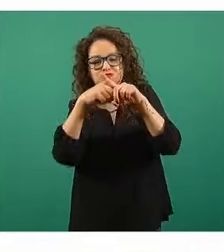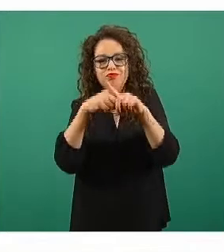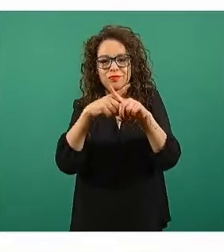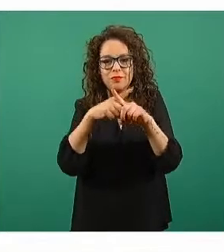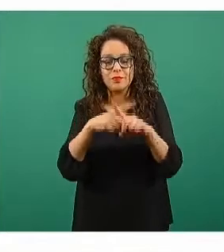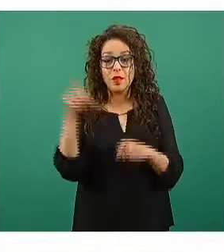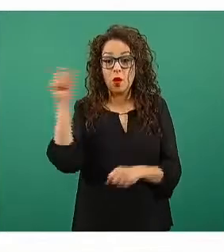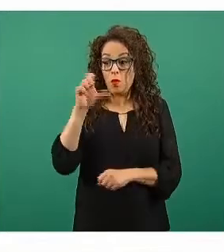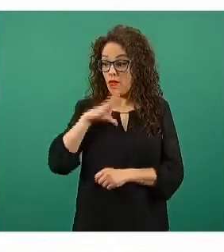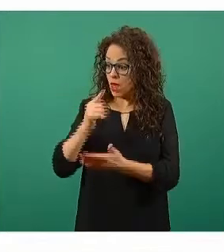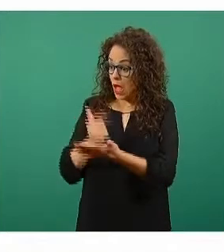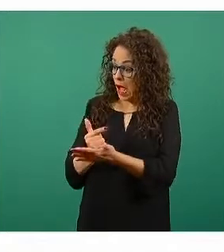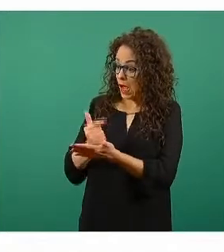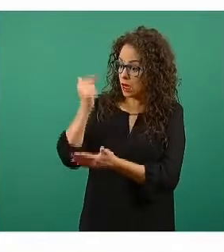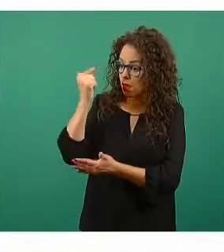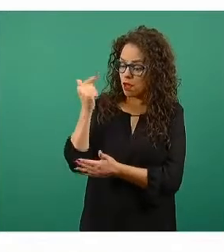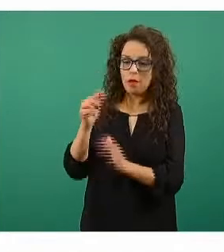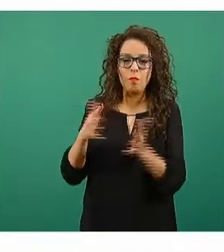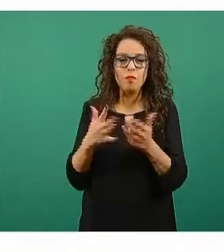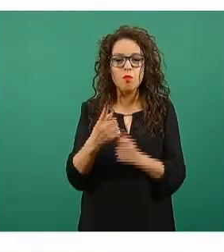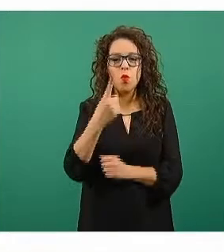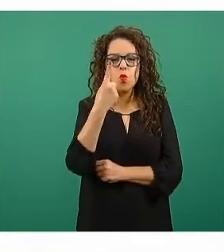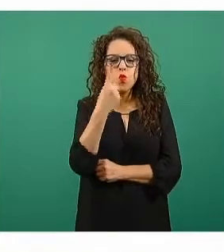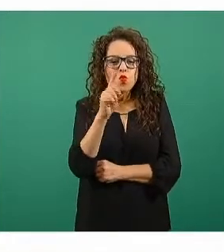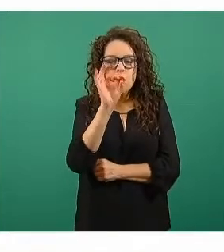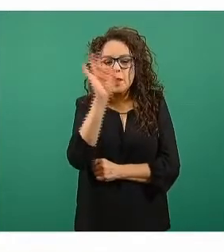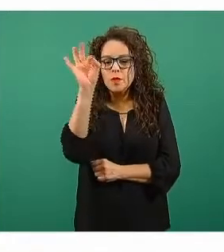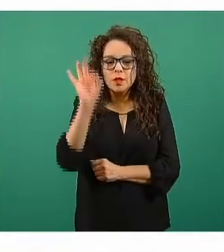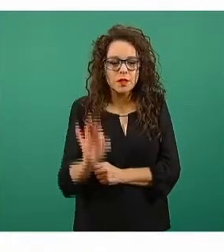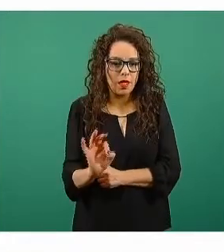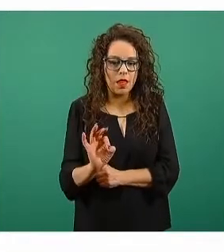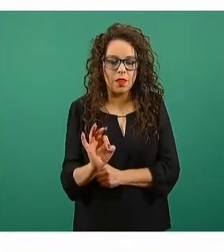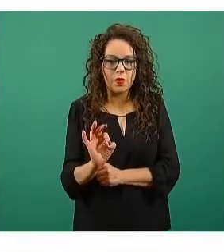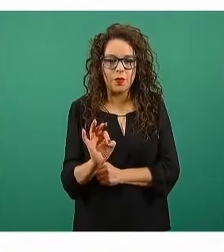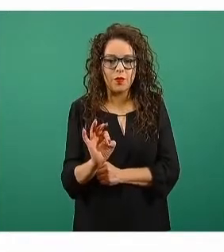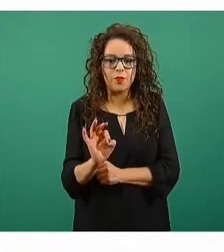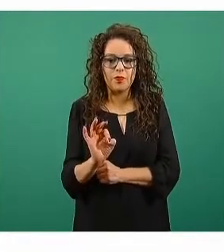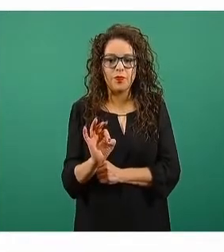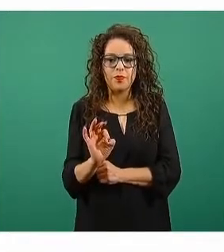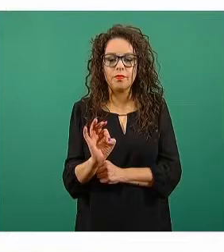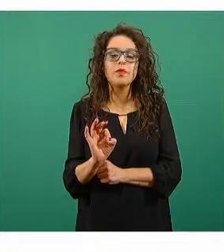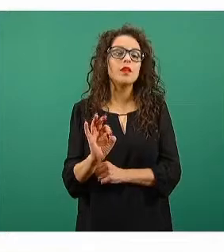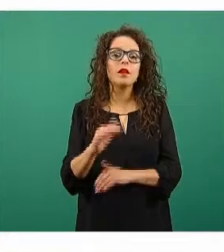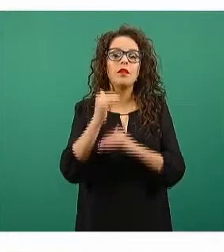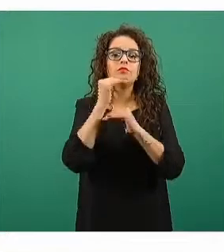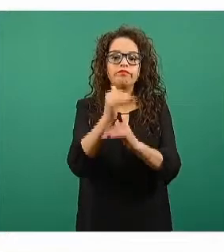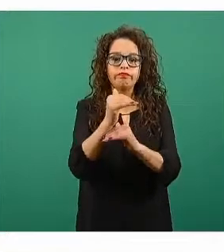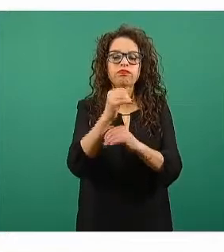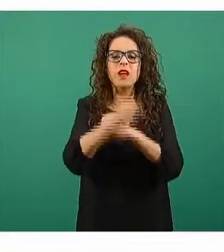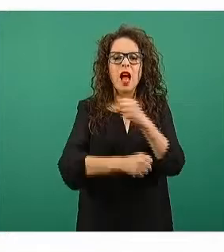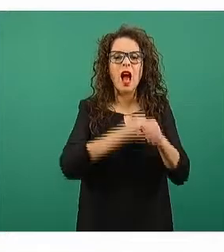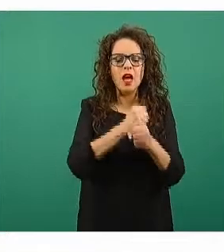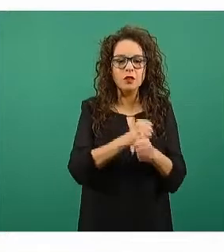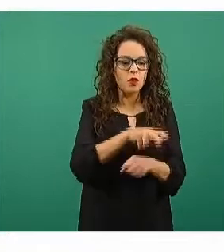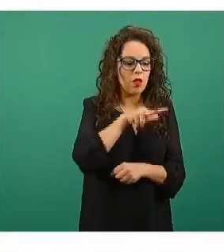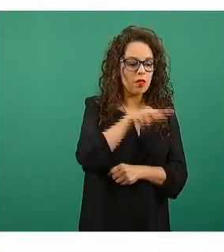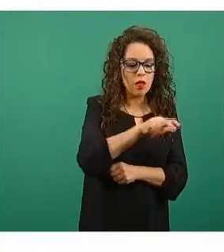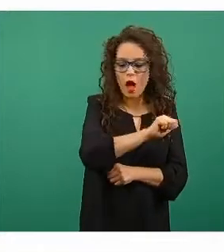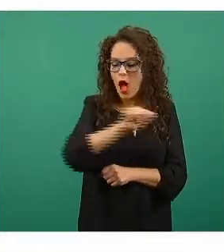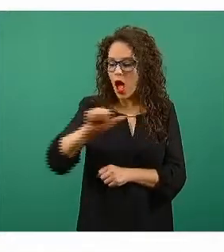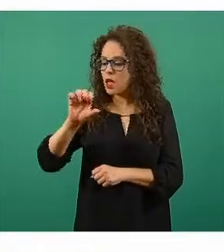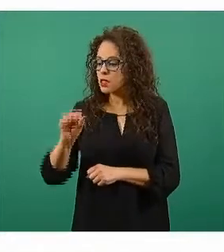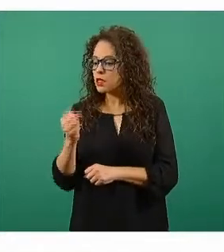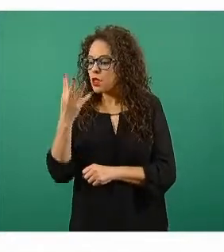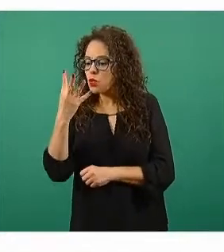es aproximadamente un 1%, tenemos un rango de edad entre 18 y